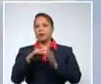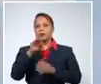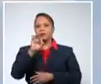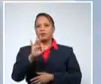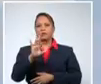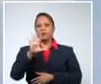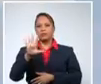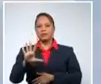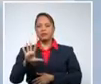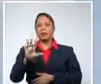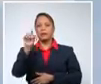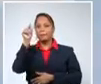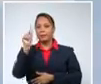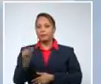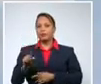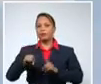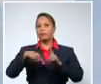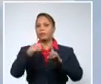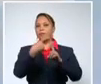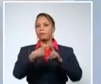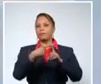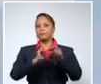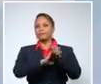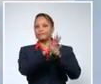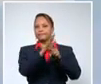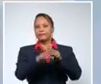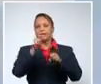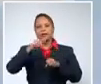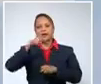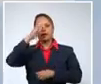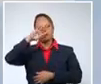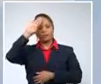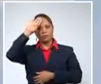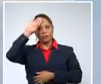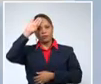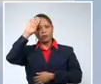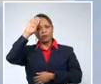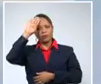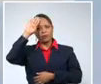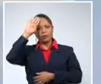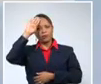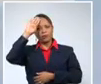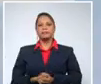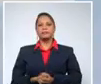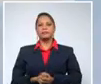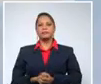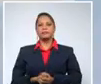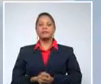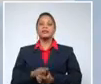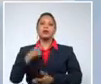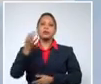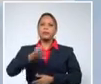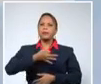54.085 personas que se han diagnosticado en Cuba con la COVID-19,